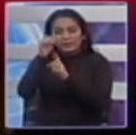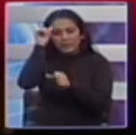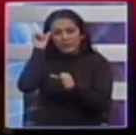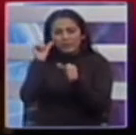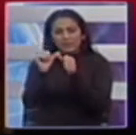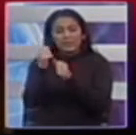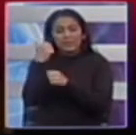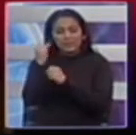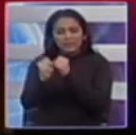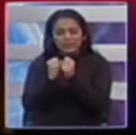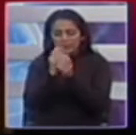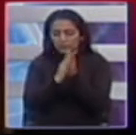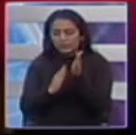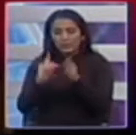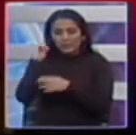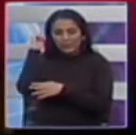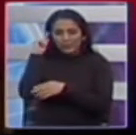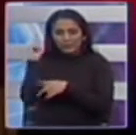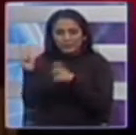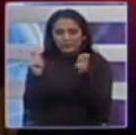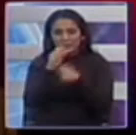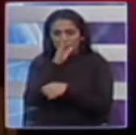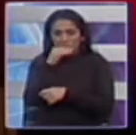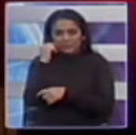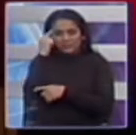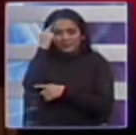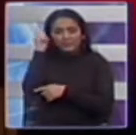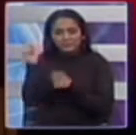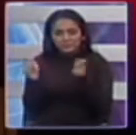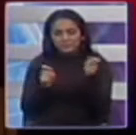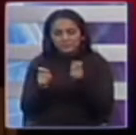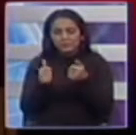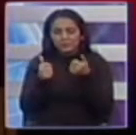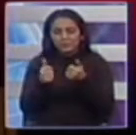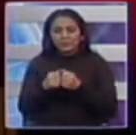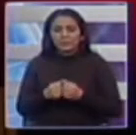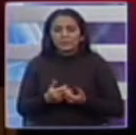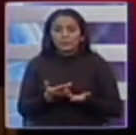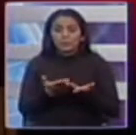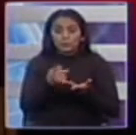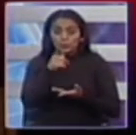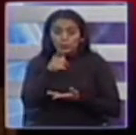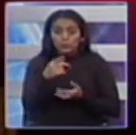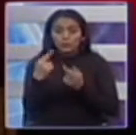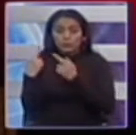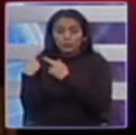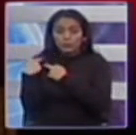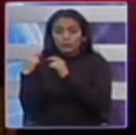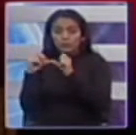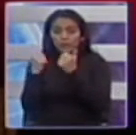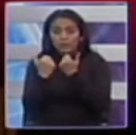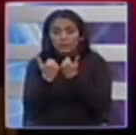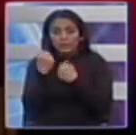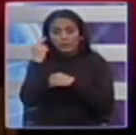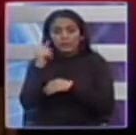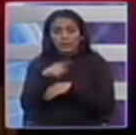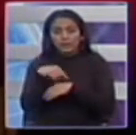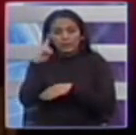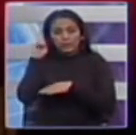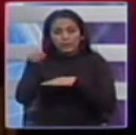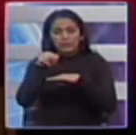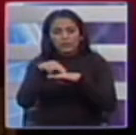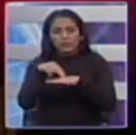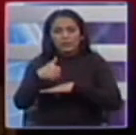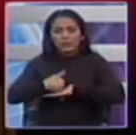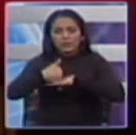¿qué ha significado justamente el trabajo en la Asamblea dentro de estos 10 años? Bienvenida. Buenos días, un